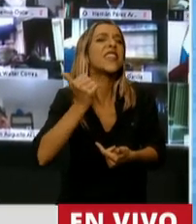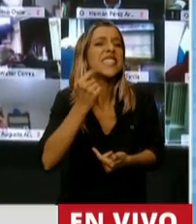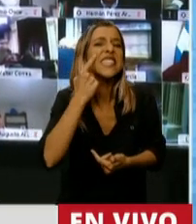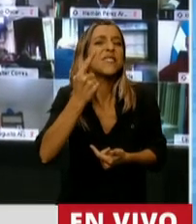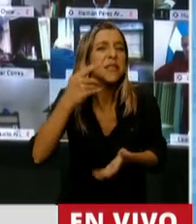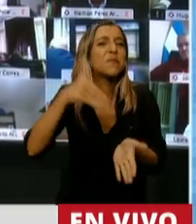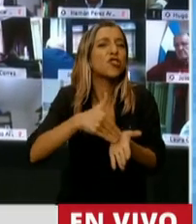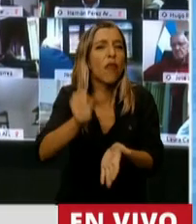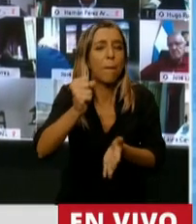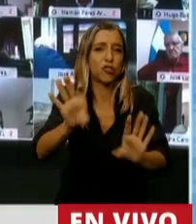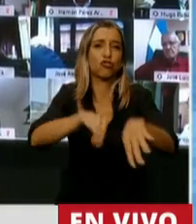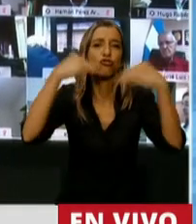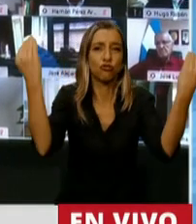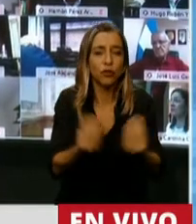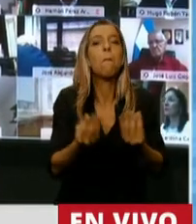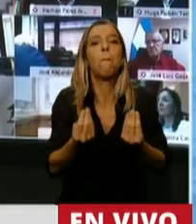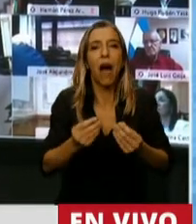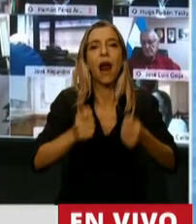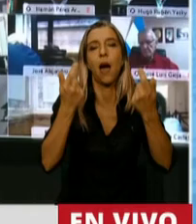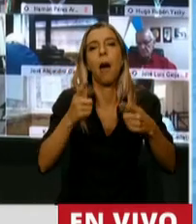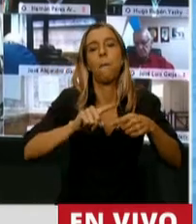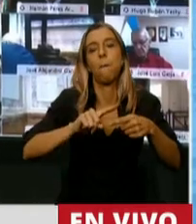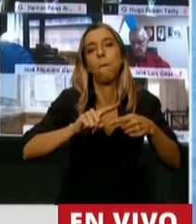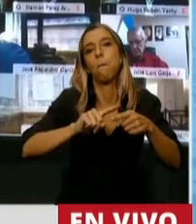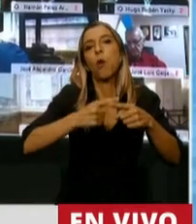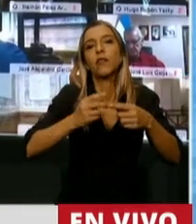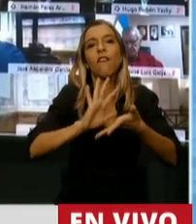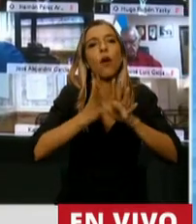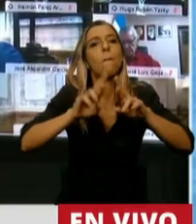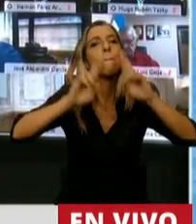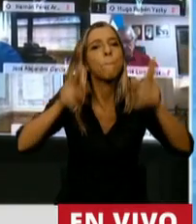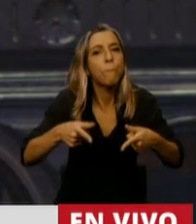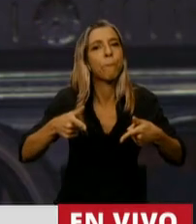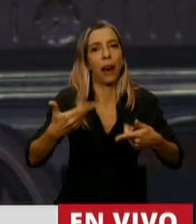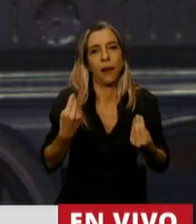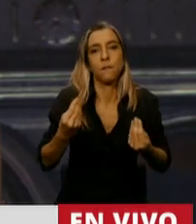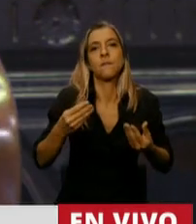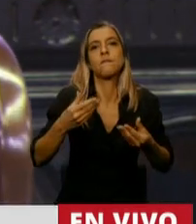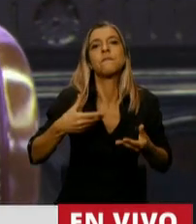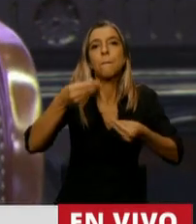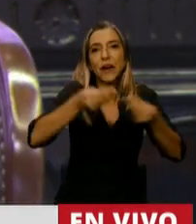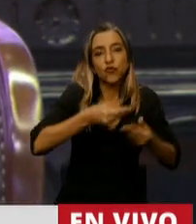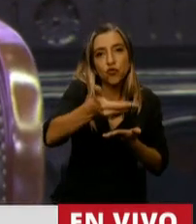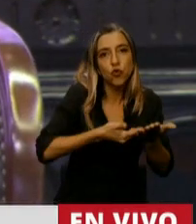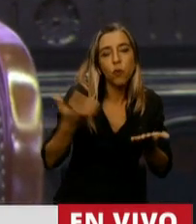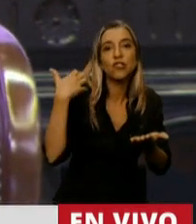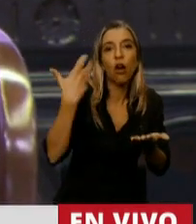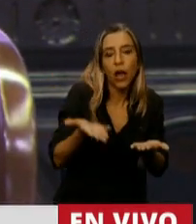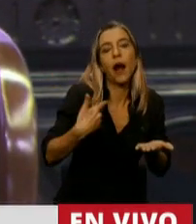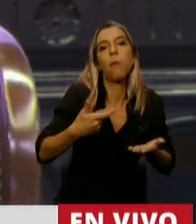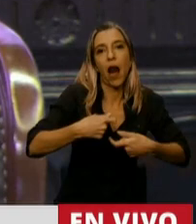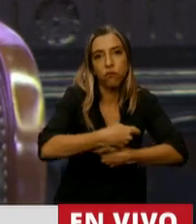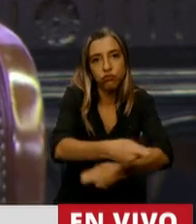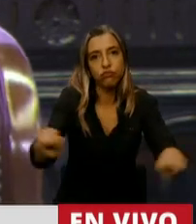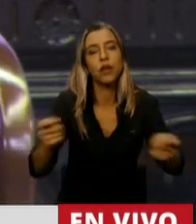pesos para políticas de integración sociurbana en el presupuesto general de la Nación. El presupuesto que